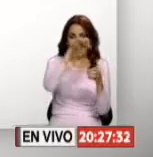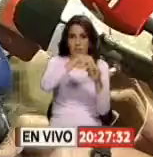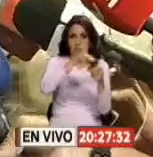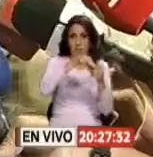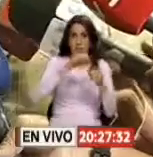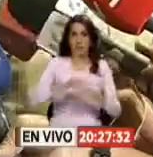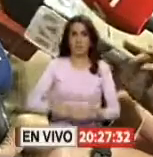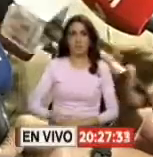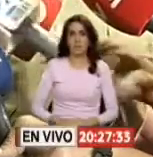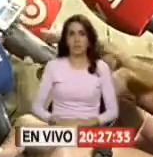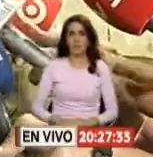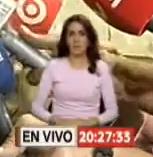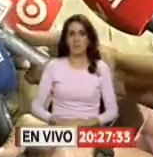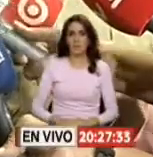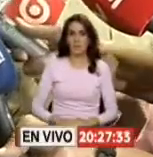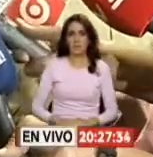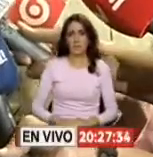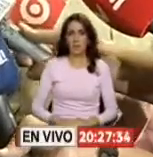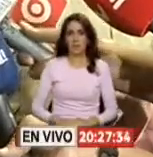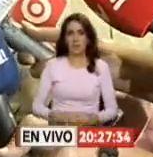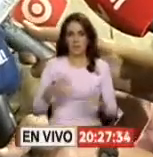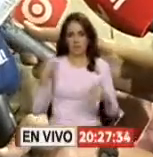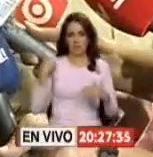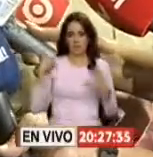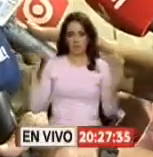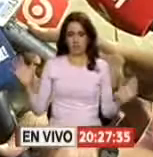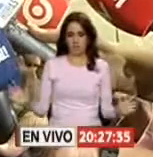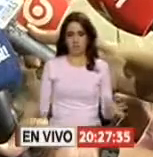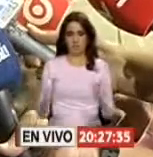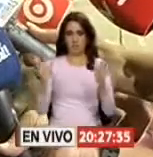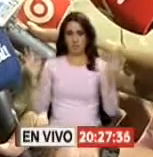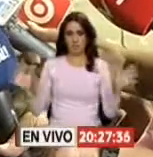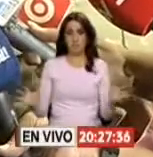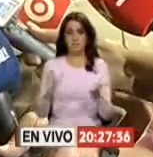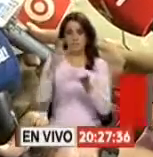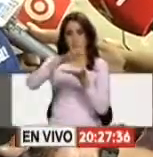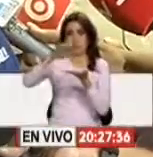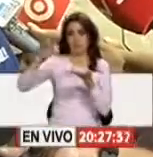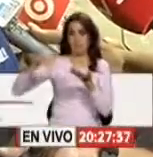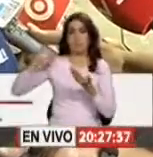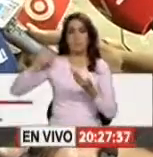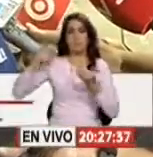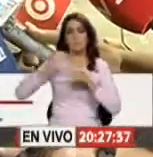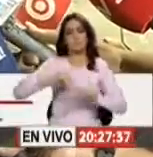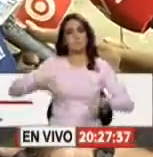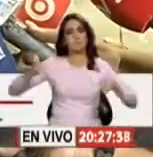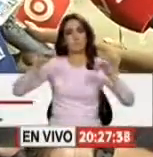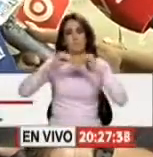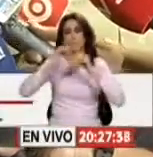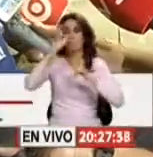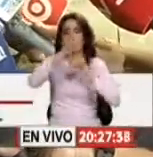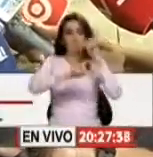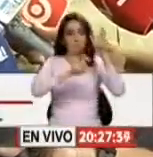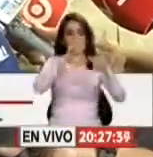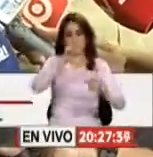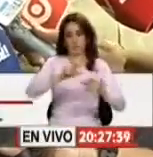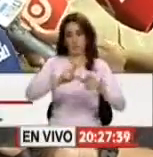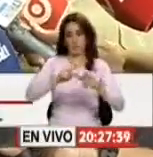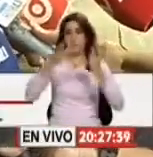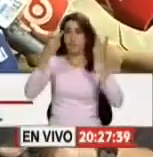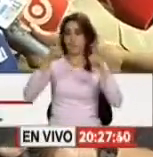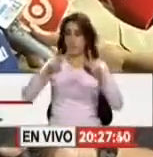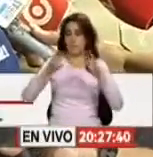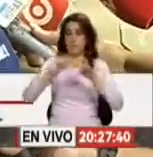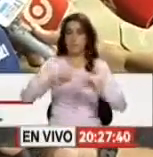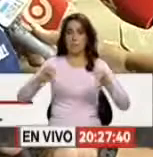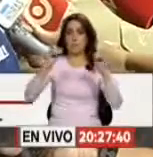nacional. Tengamos que activar con más detenimiento en aquellas provincias donde tenemos mayor número de electores y tenemos mayor número